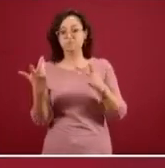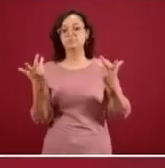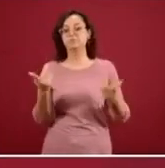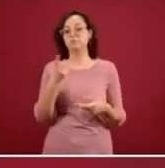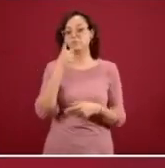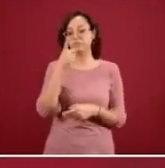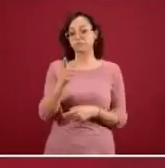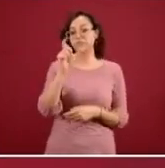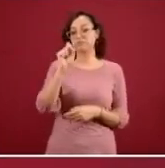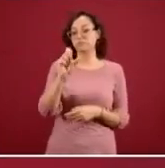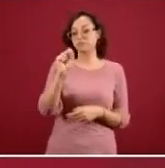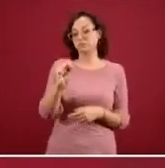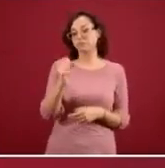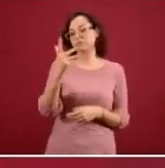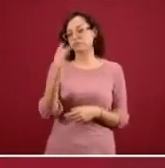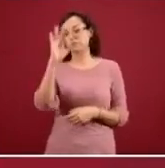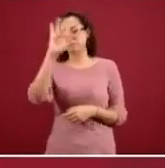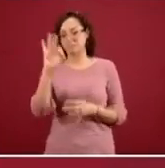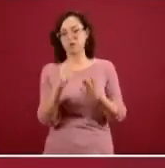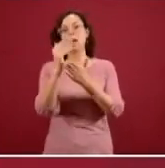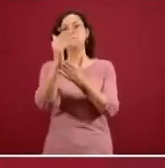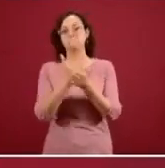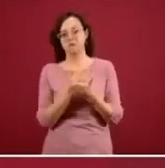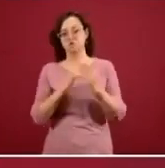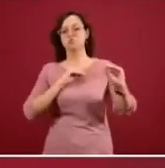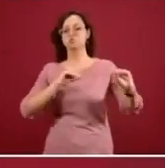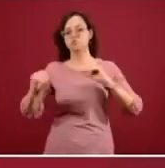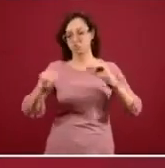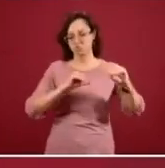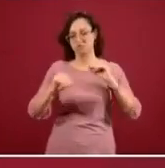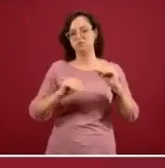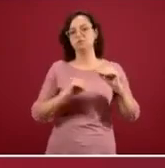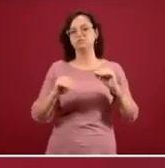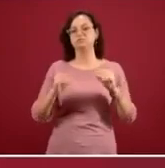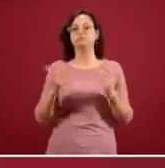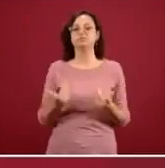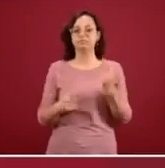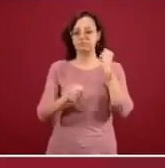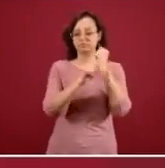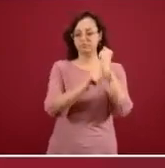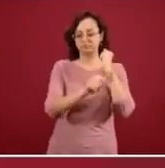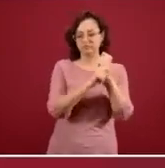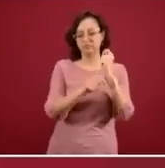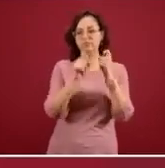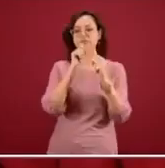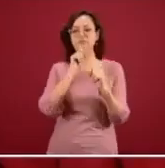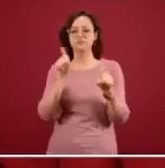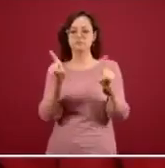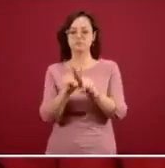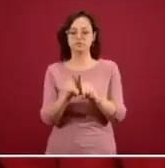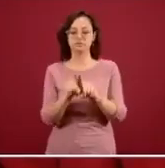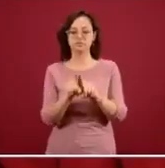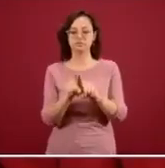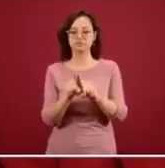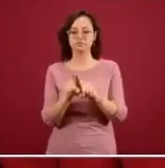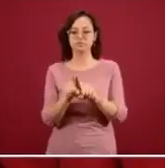reducido en un 60 o 65% promedio la movilidad tanto en transporte público como en